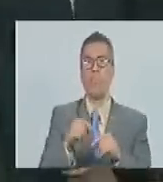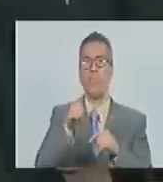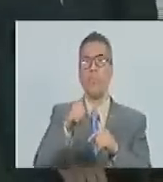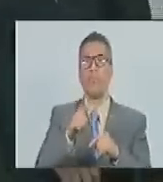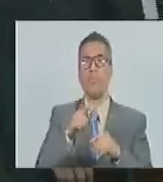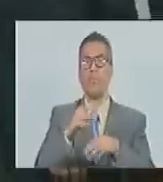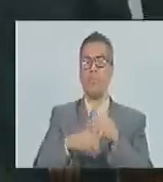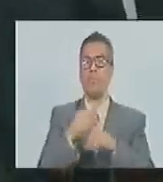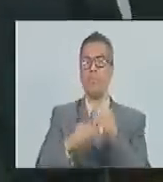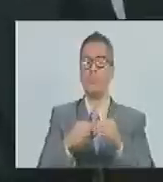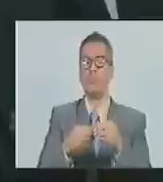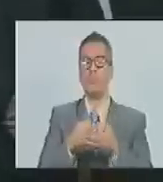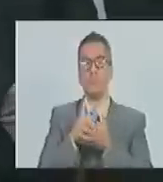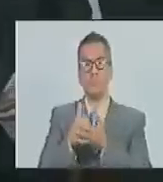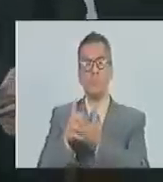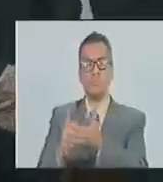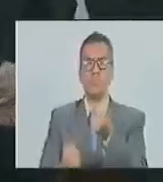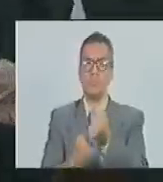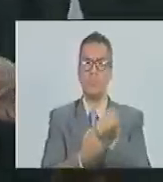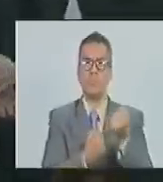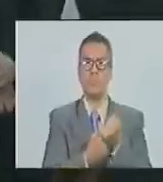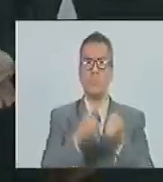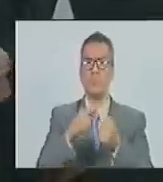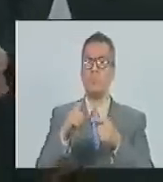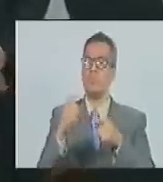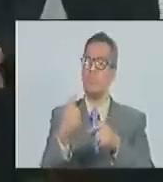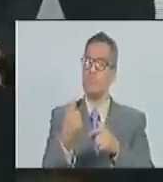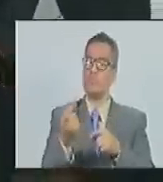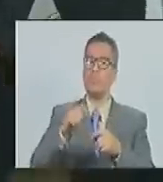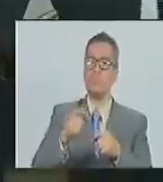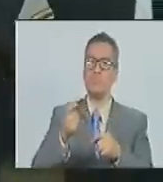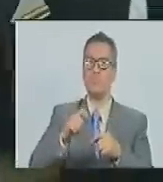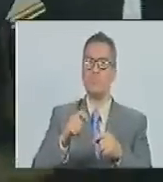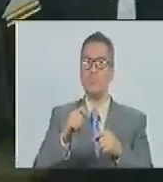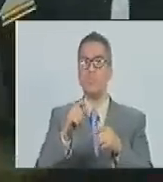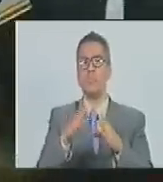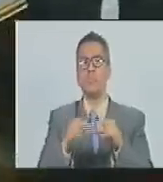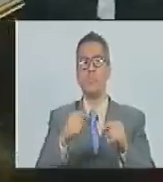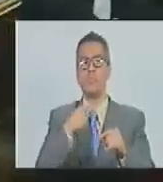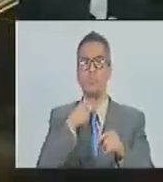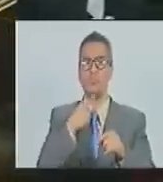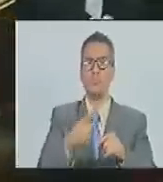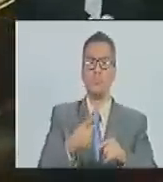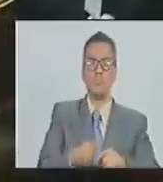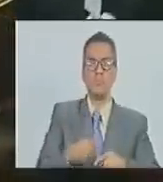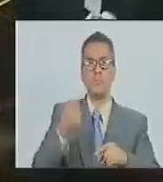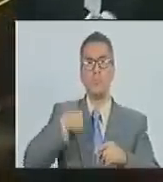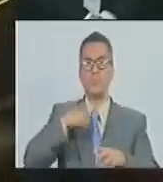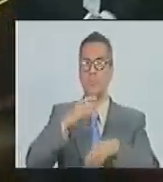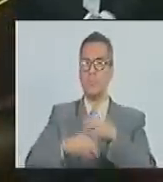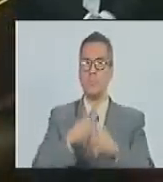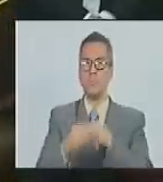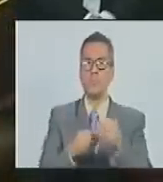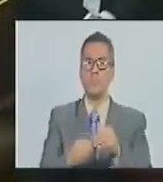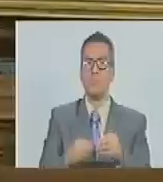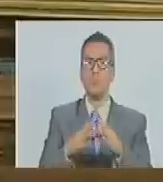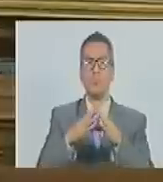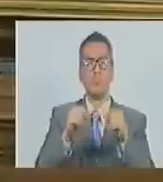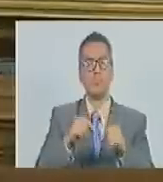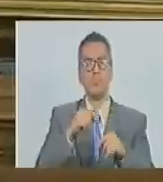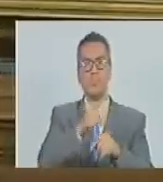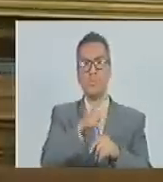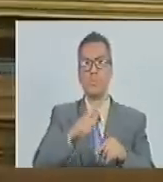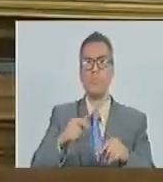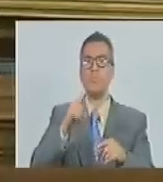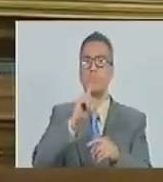los actos de solidaridad son insuficientes. Todas las expresiones deben ser hechas y todas y